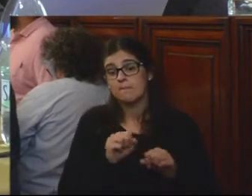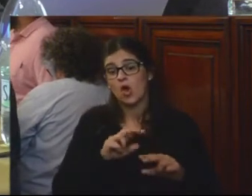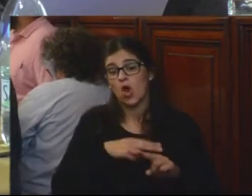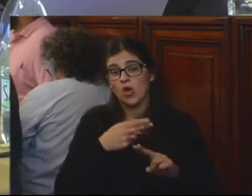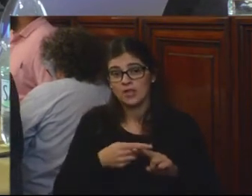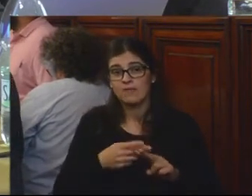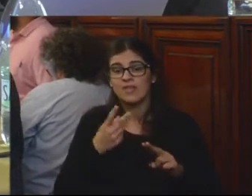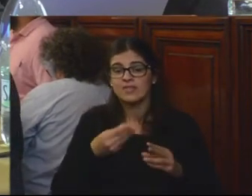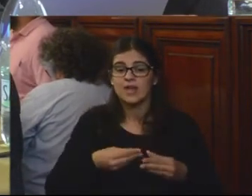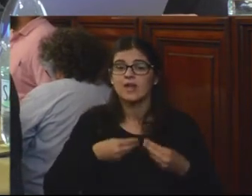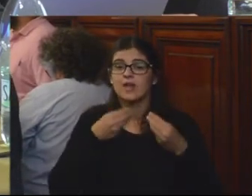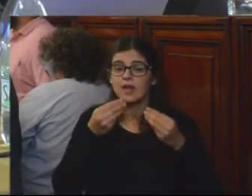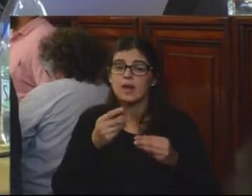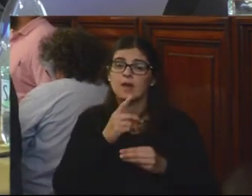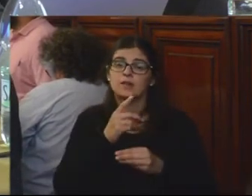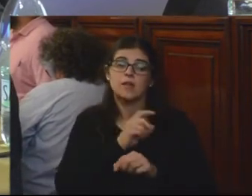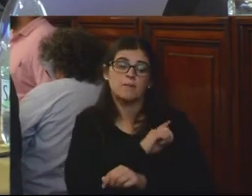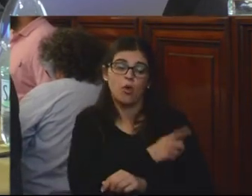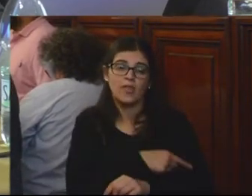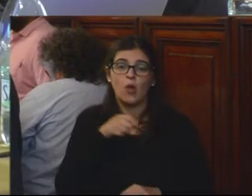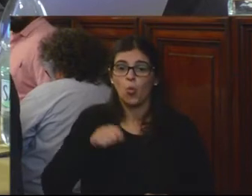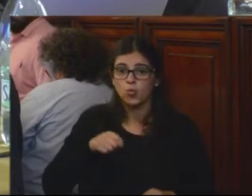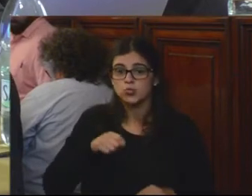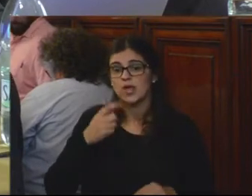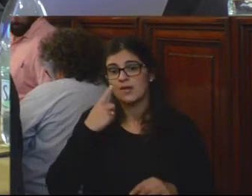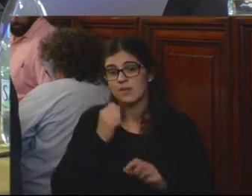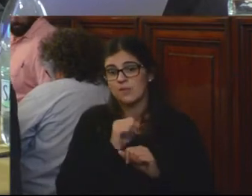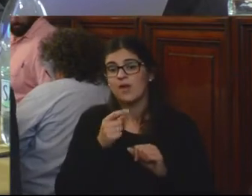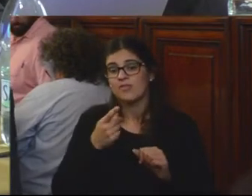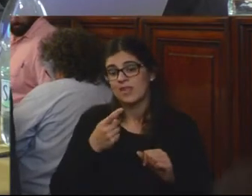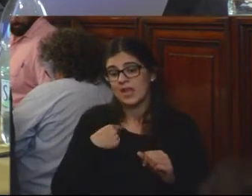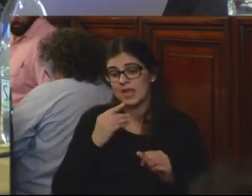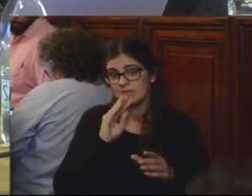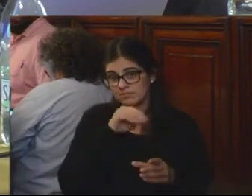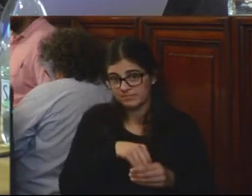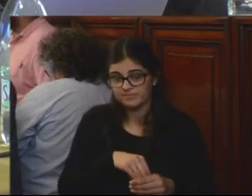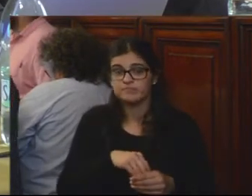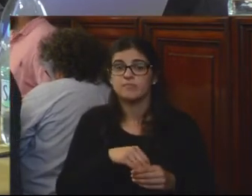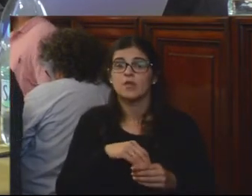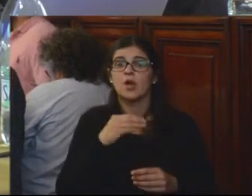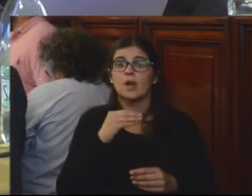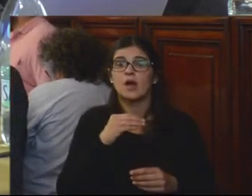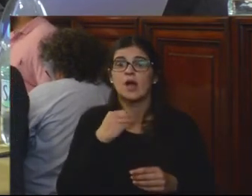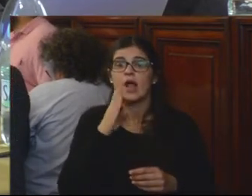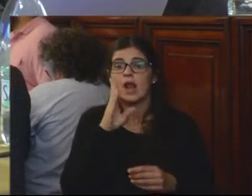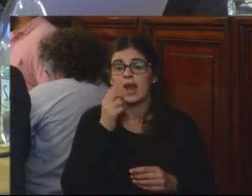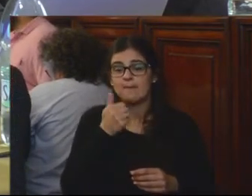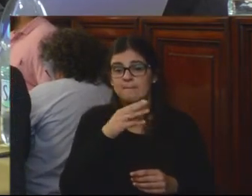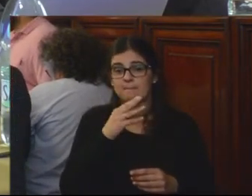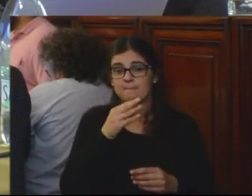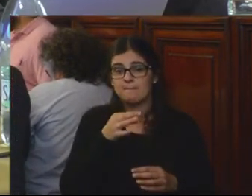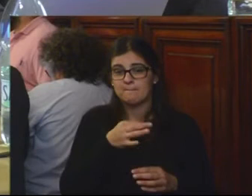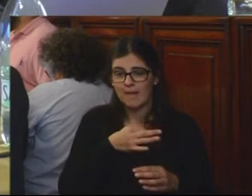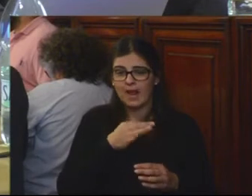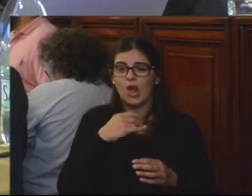utilización de las vías del poder que el poder judicial nos brinda como parte querellante en las mismas en plan cuando la perla y la causa de los